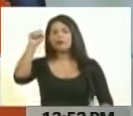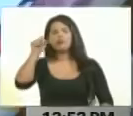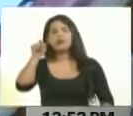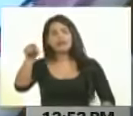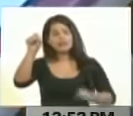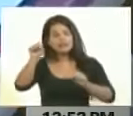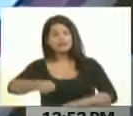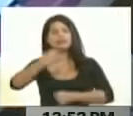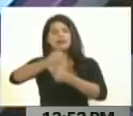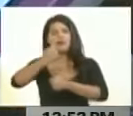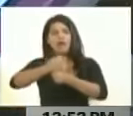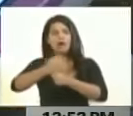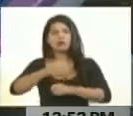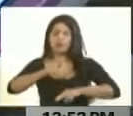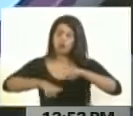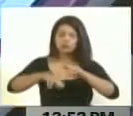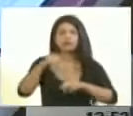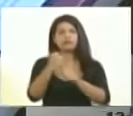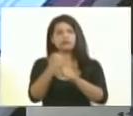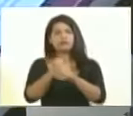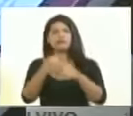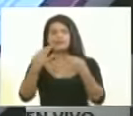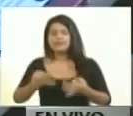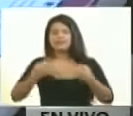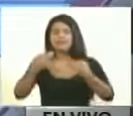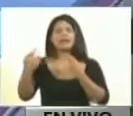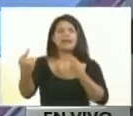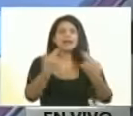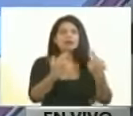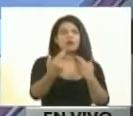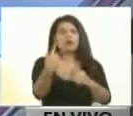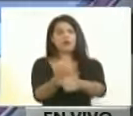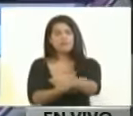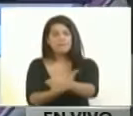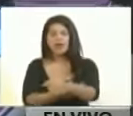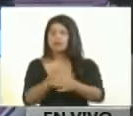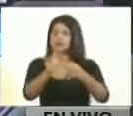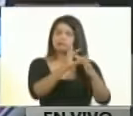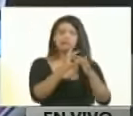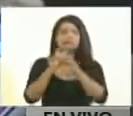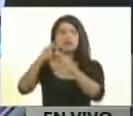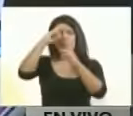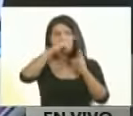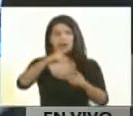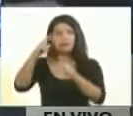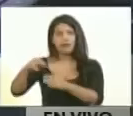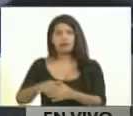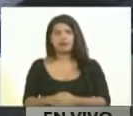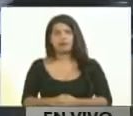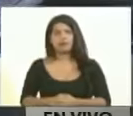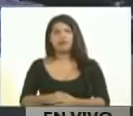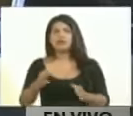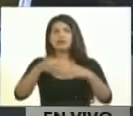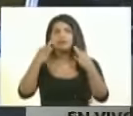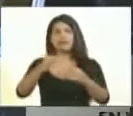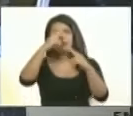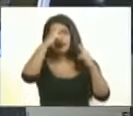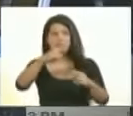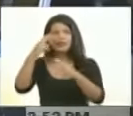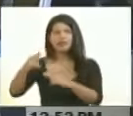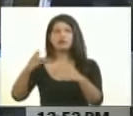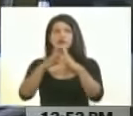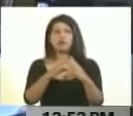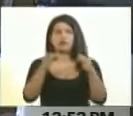construyendo en relaciones de hermandad, relaciones de respeto, basado en el respeto absoluto a la legalidad